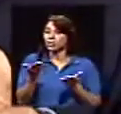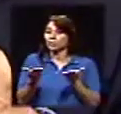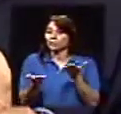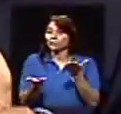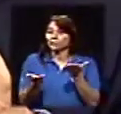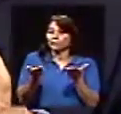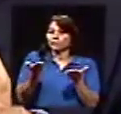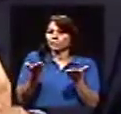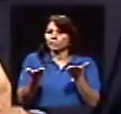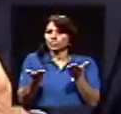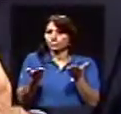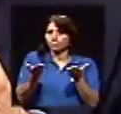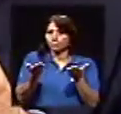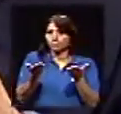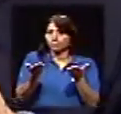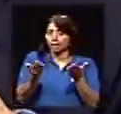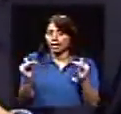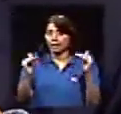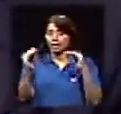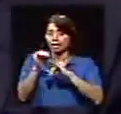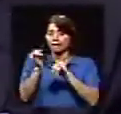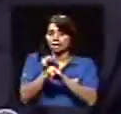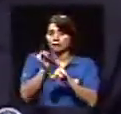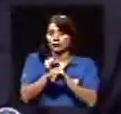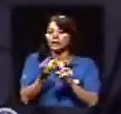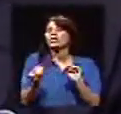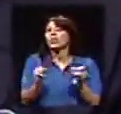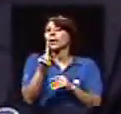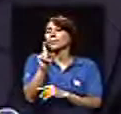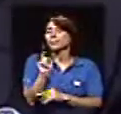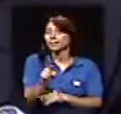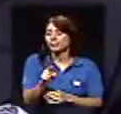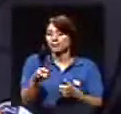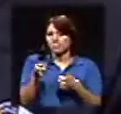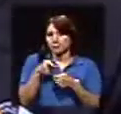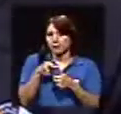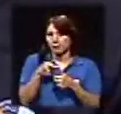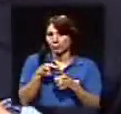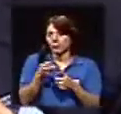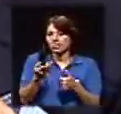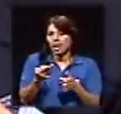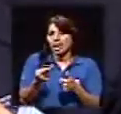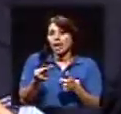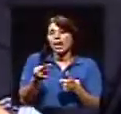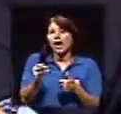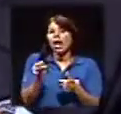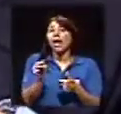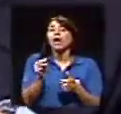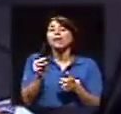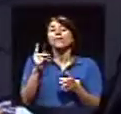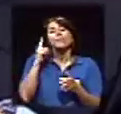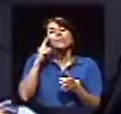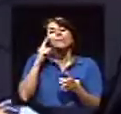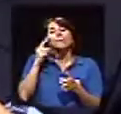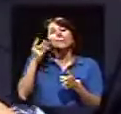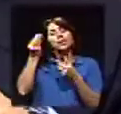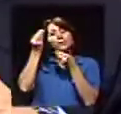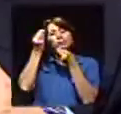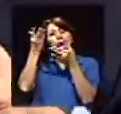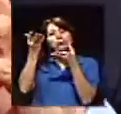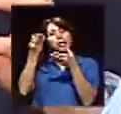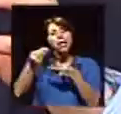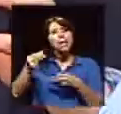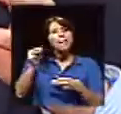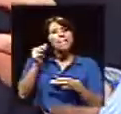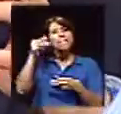las instituciones, que es el siguiente. Por un lado está la historia, ¿verdad? La memoria histórica de la institución, y por otro